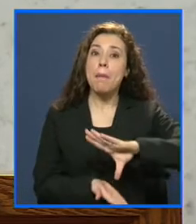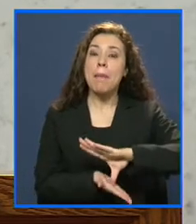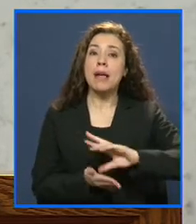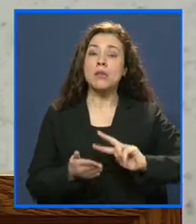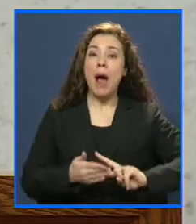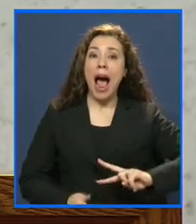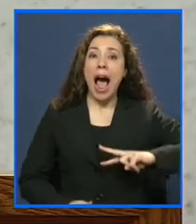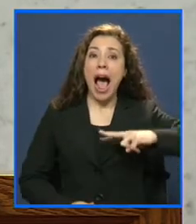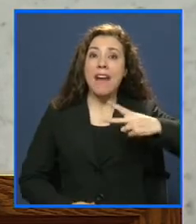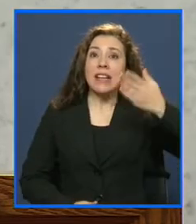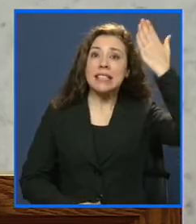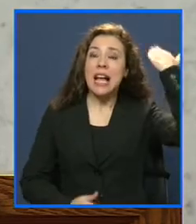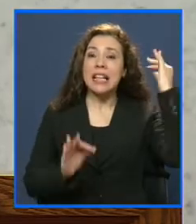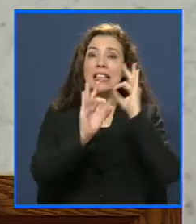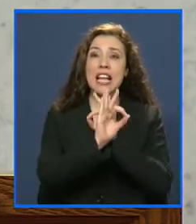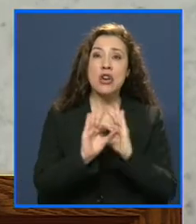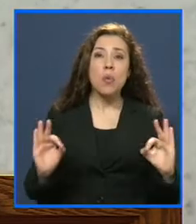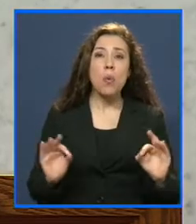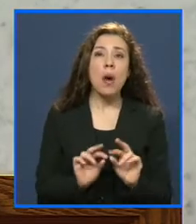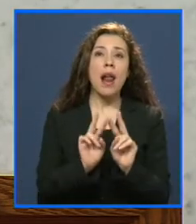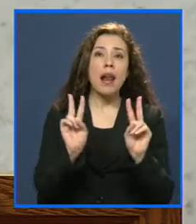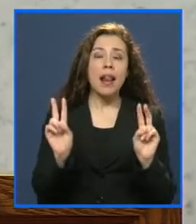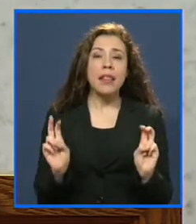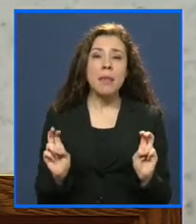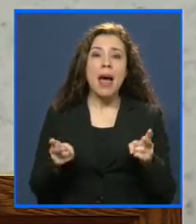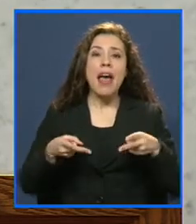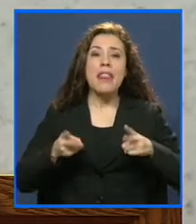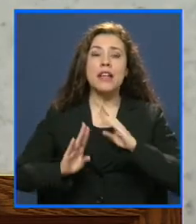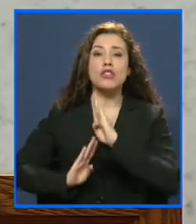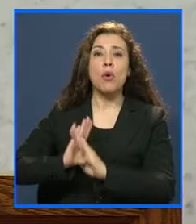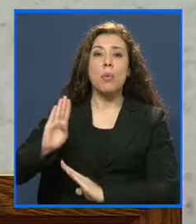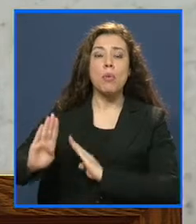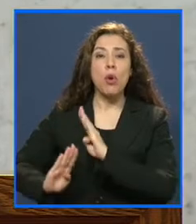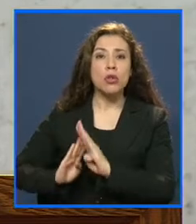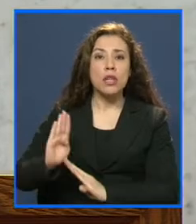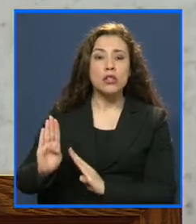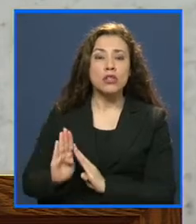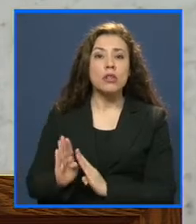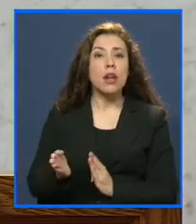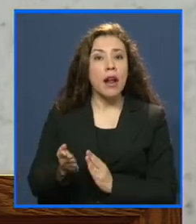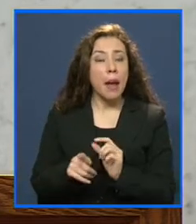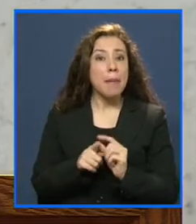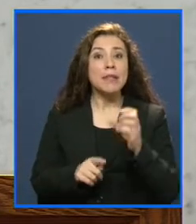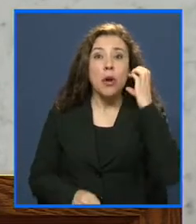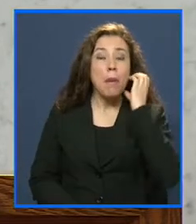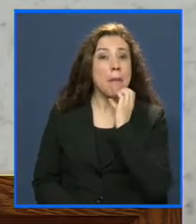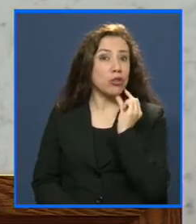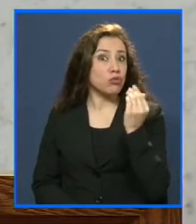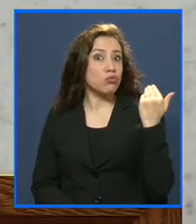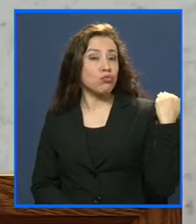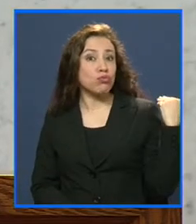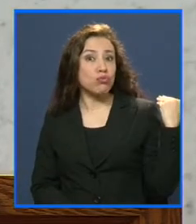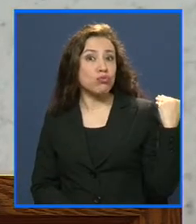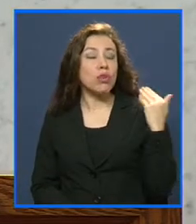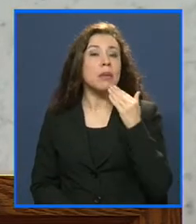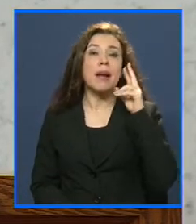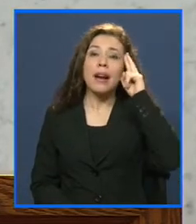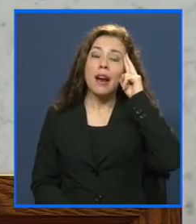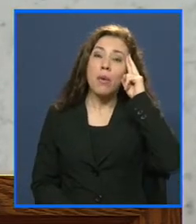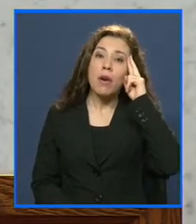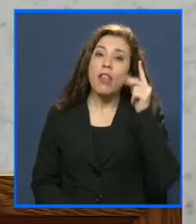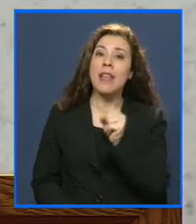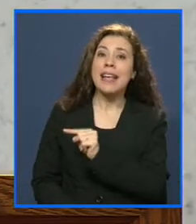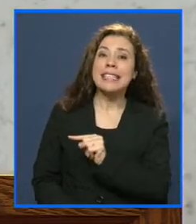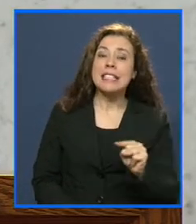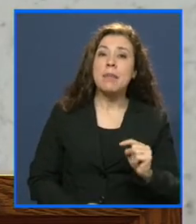un salto sin precedentes en materia de derechos de protección a inicios de mayo recién pasado y en conmemoración de la semana